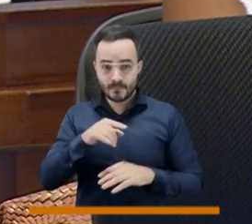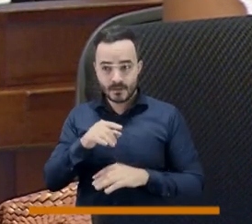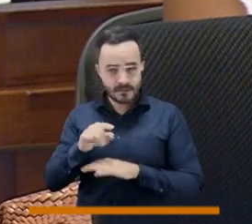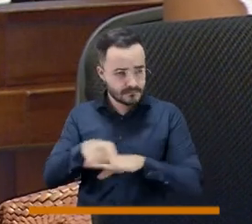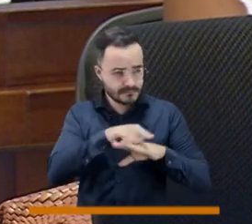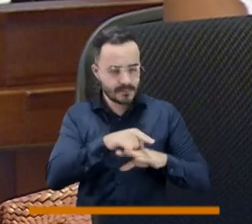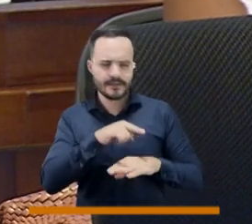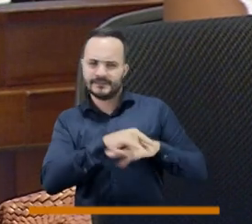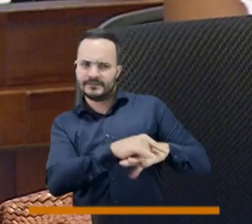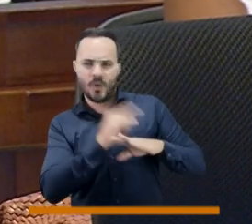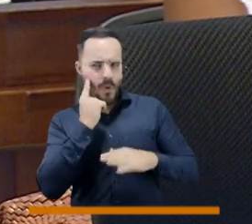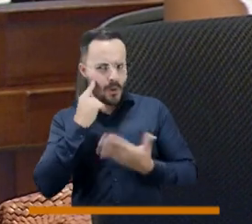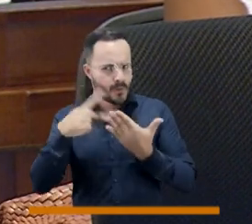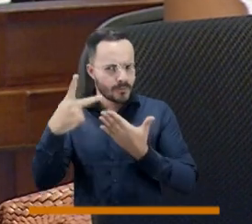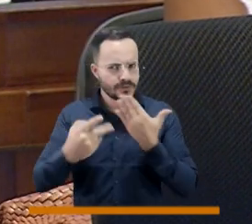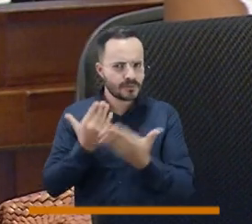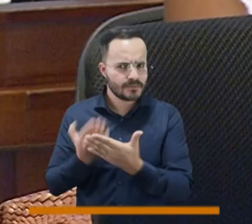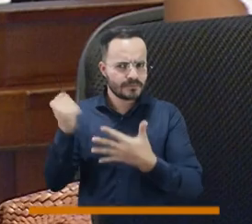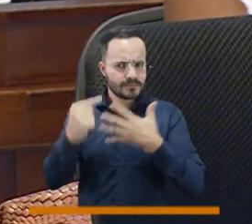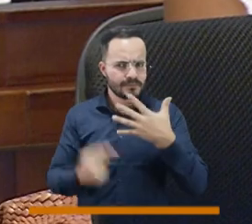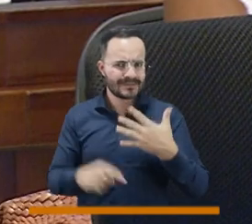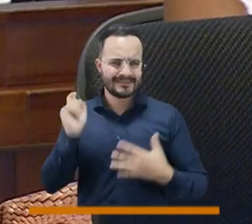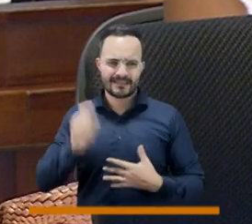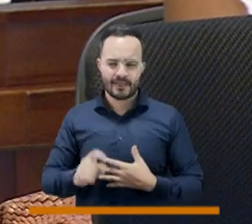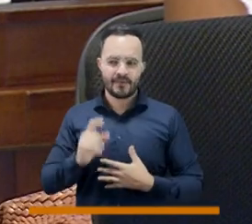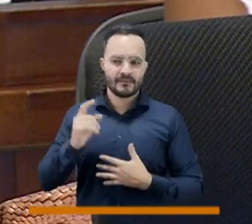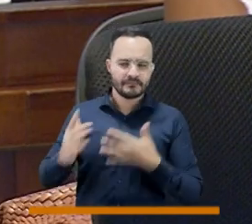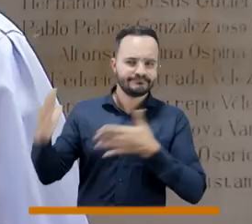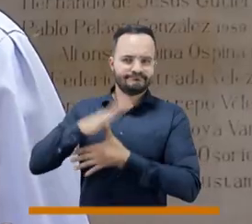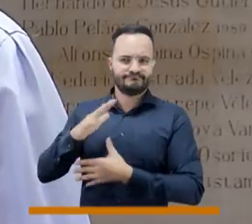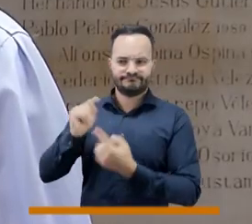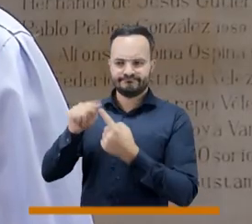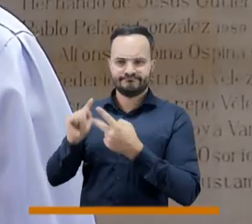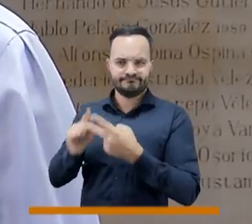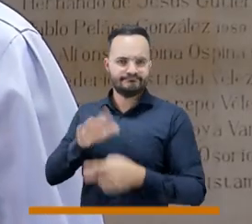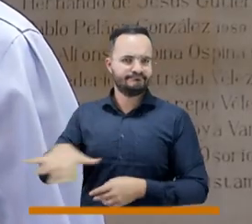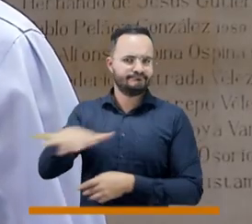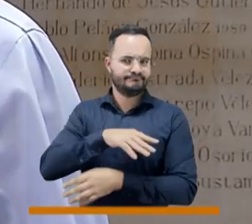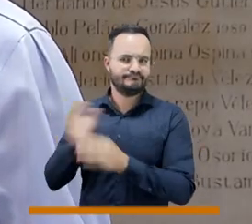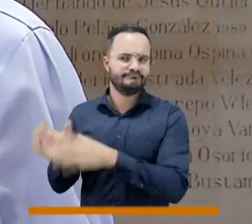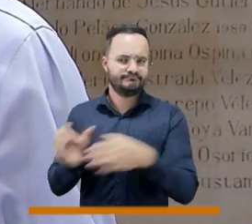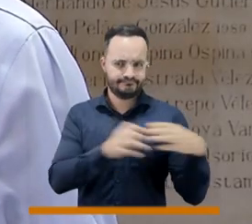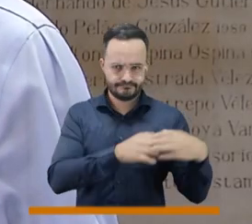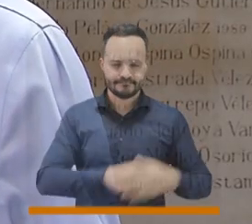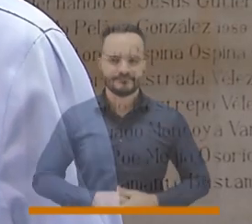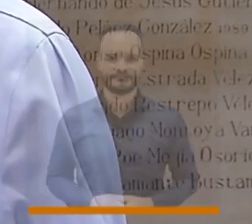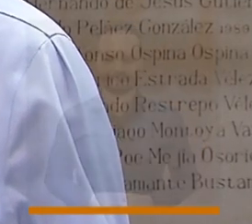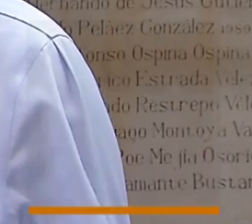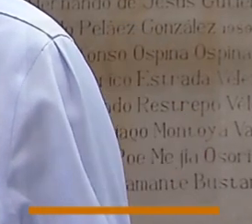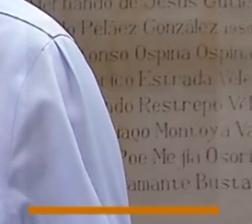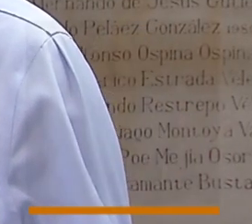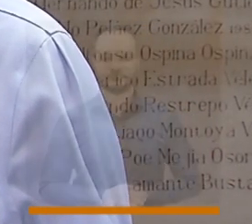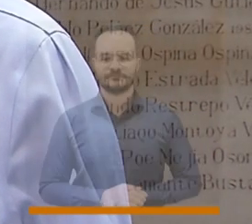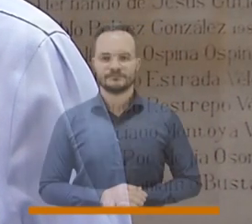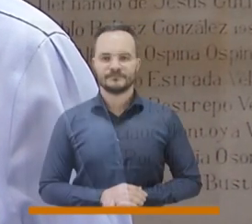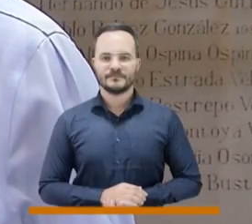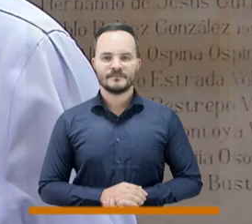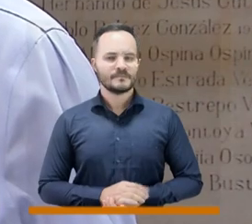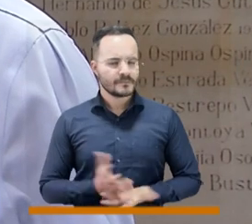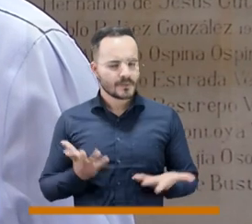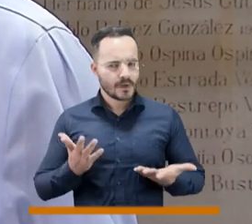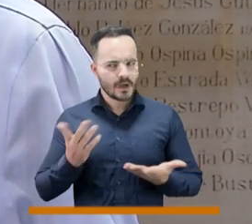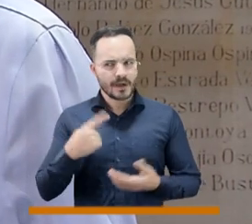de infraestructuras cuenten con este tipo de pasos. La solución es que respetemos las normas de